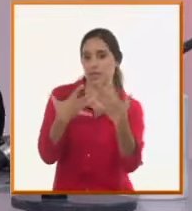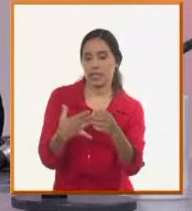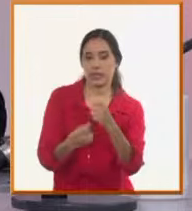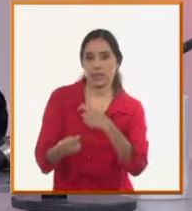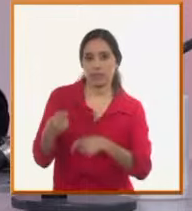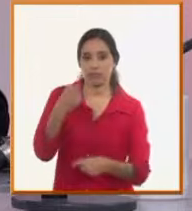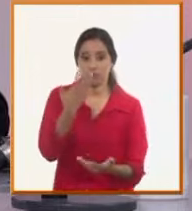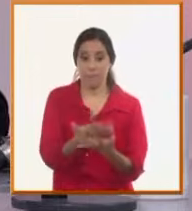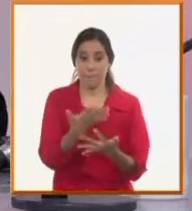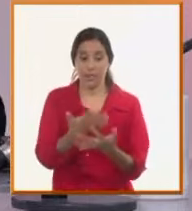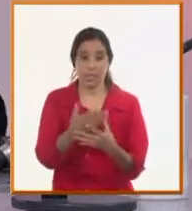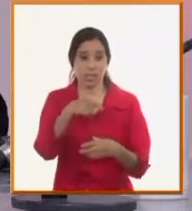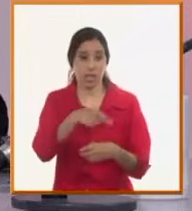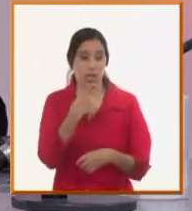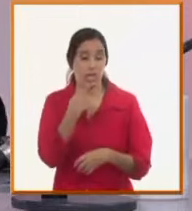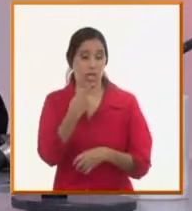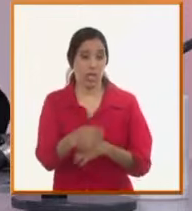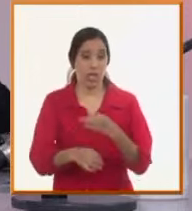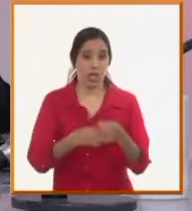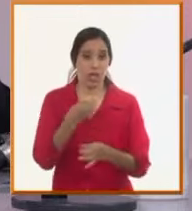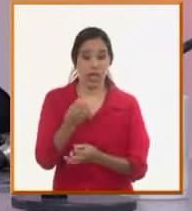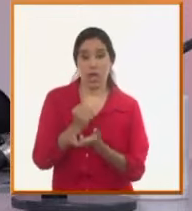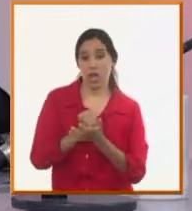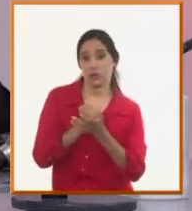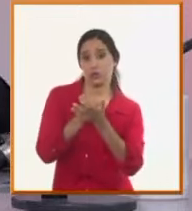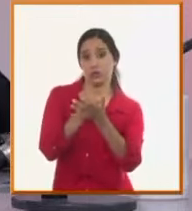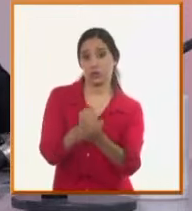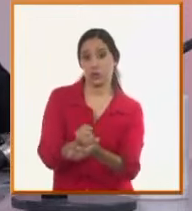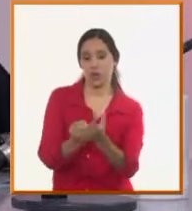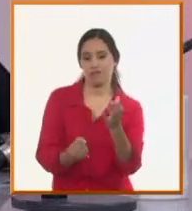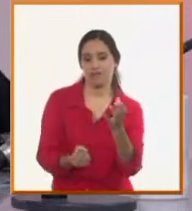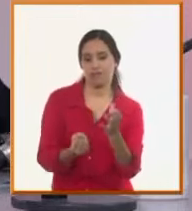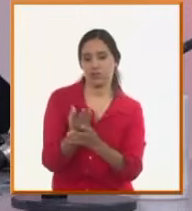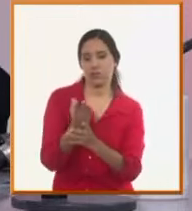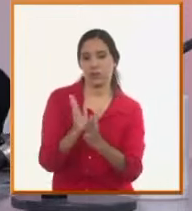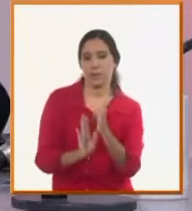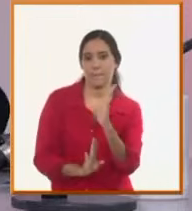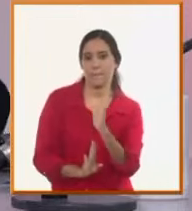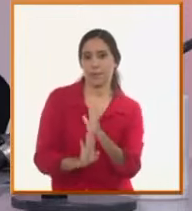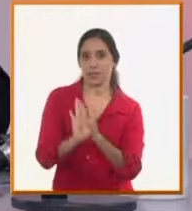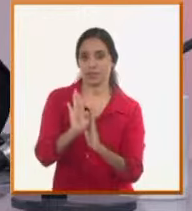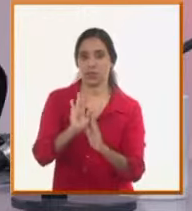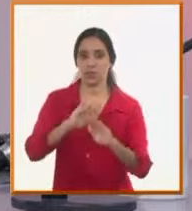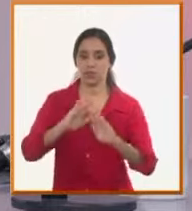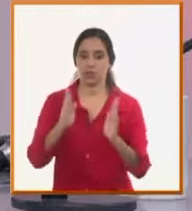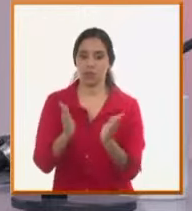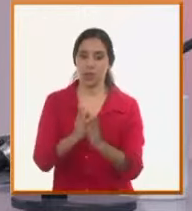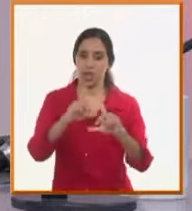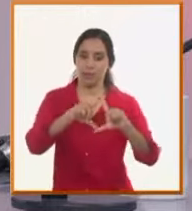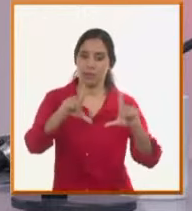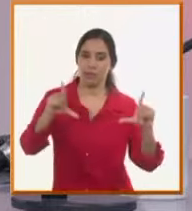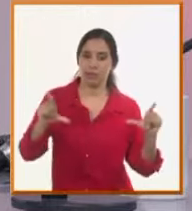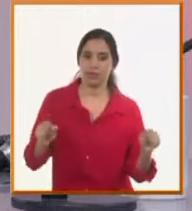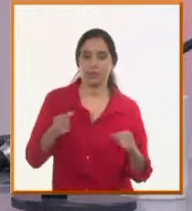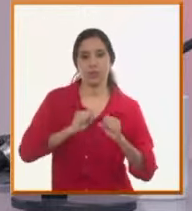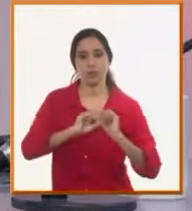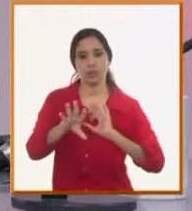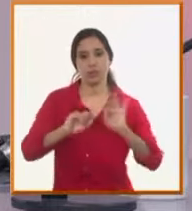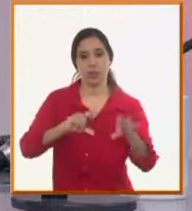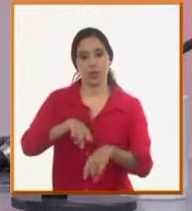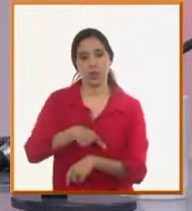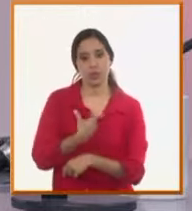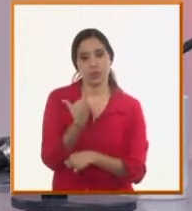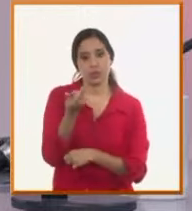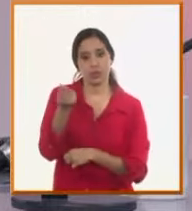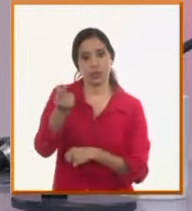también pues una contribución a la creación o a la expansión de la cultura del seguro y de la cultura